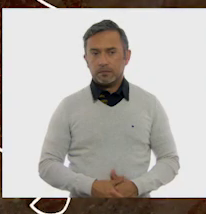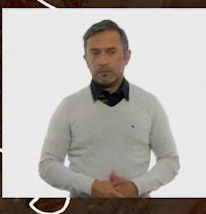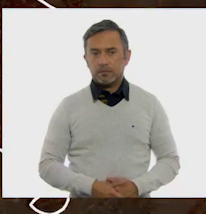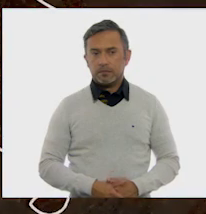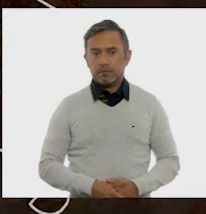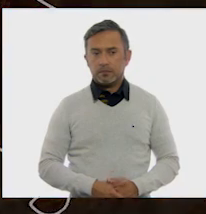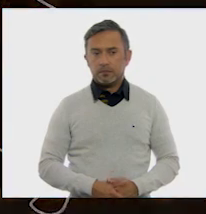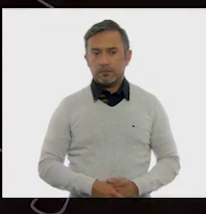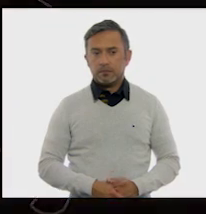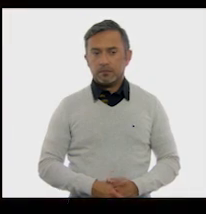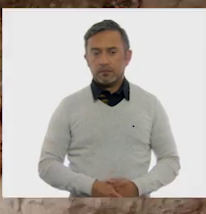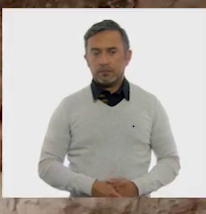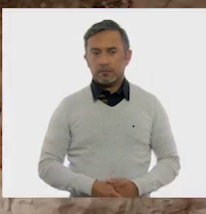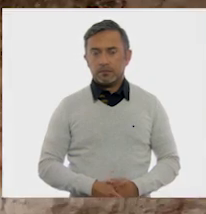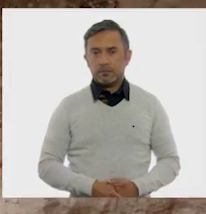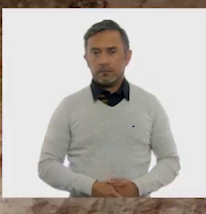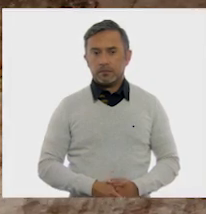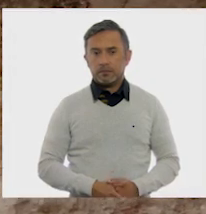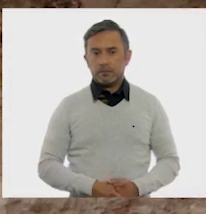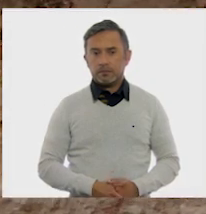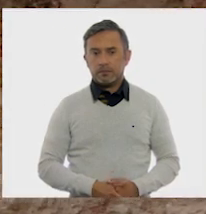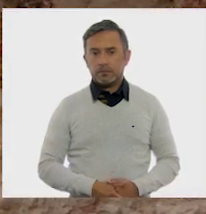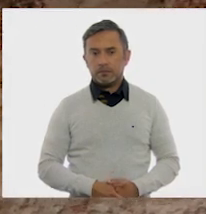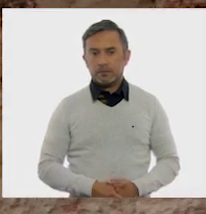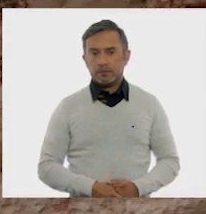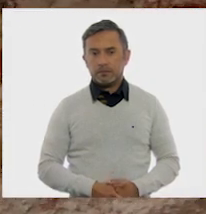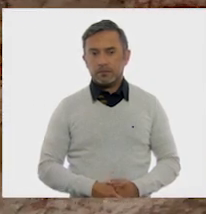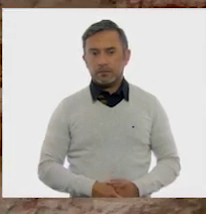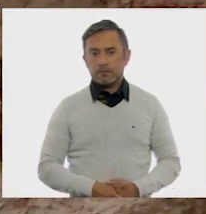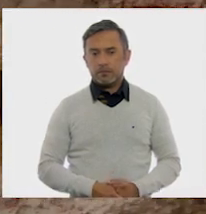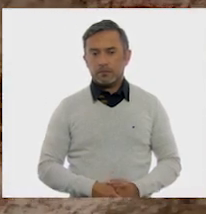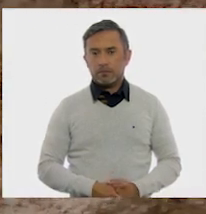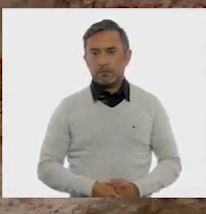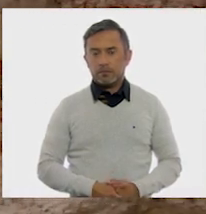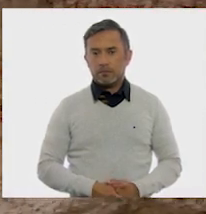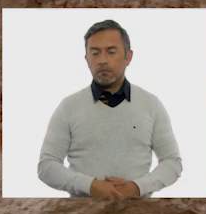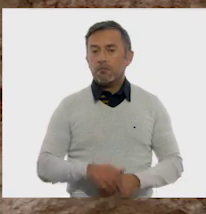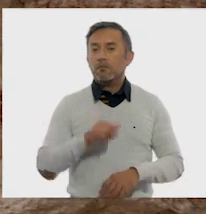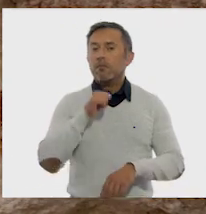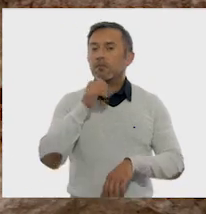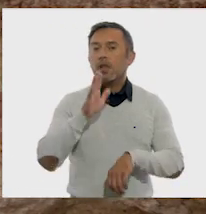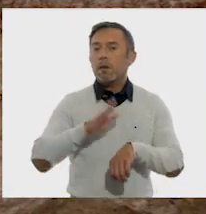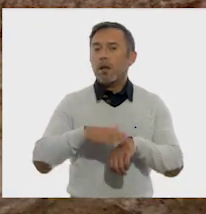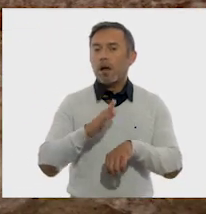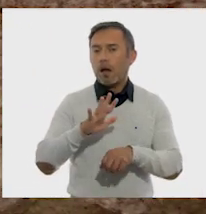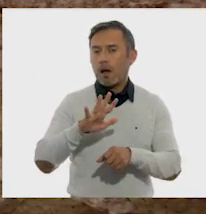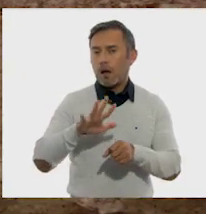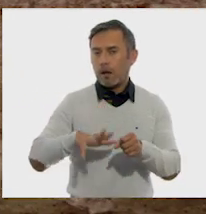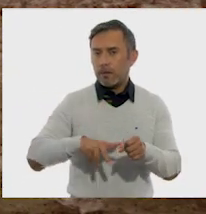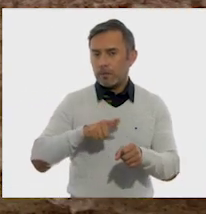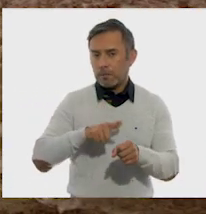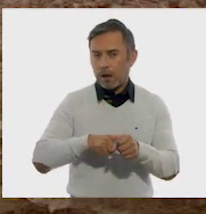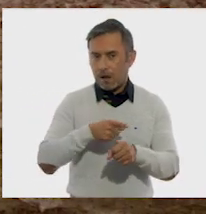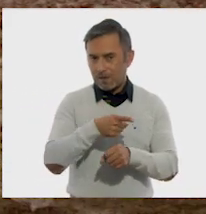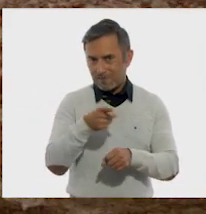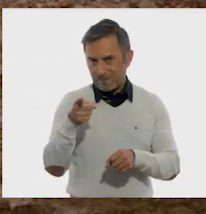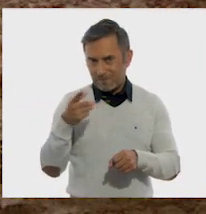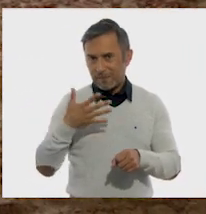Nada más existían los animales lo que tenemos nomás pintado ahí en